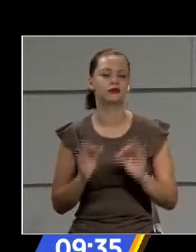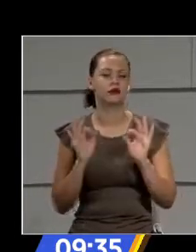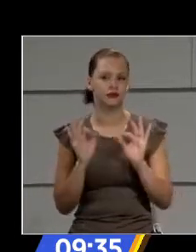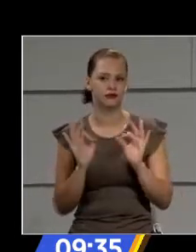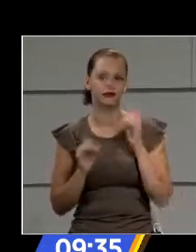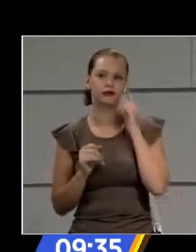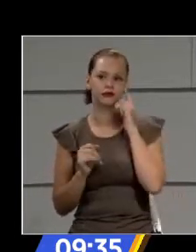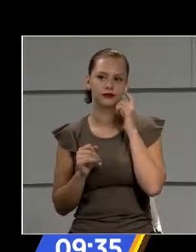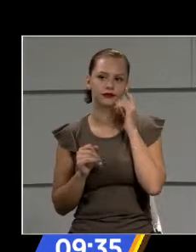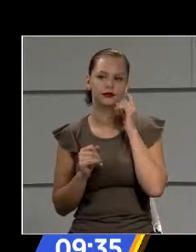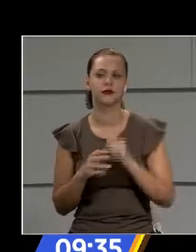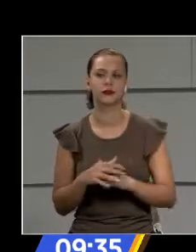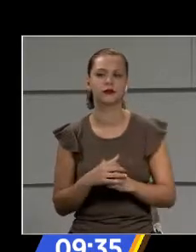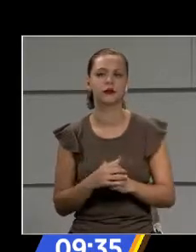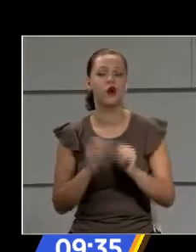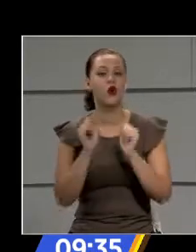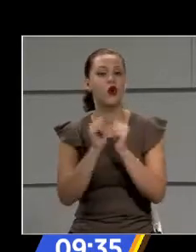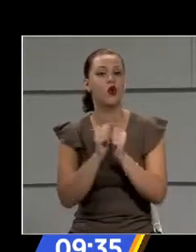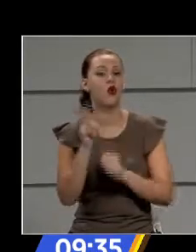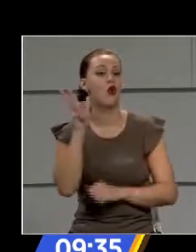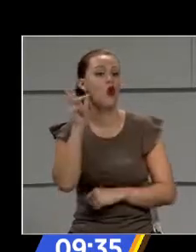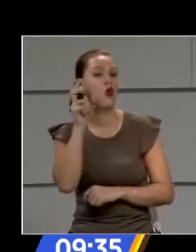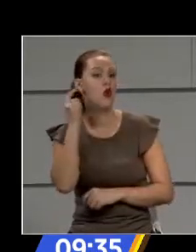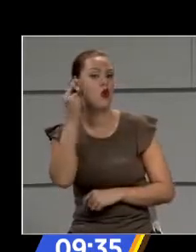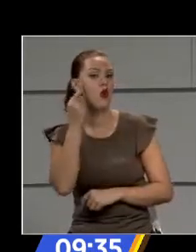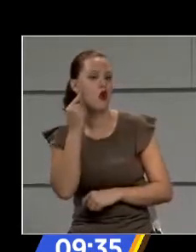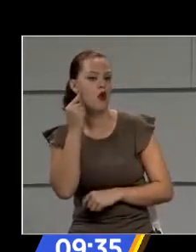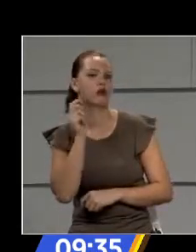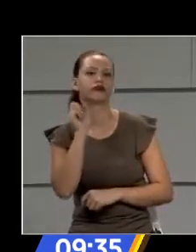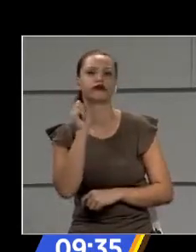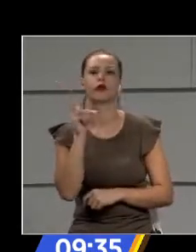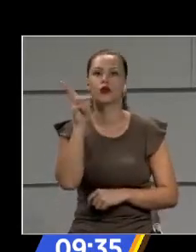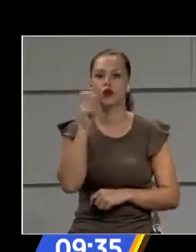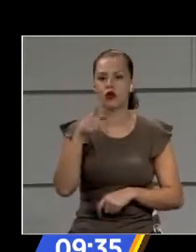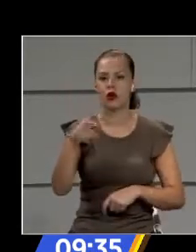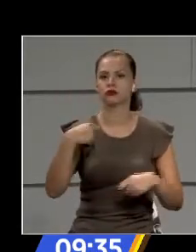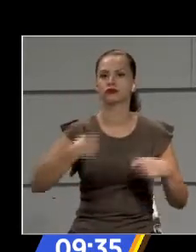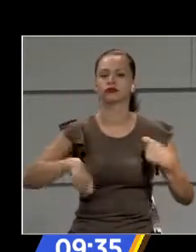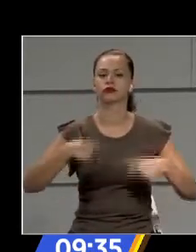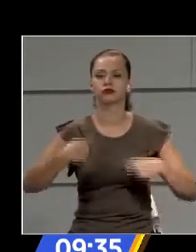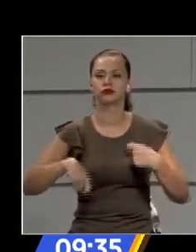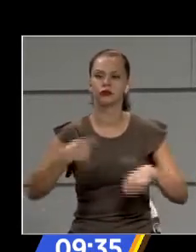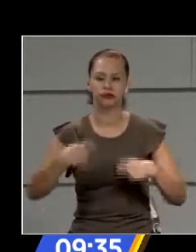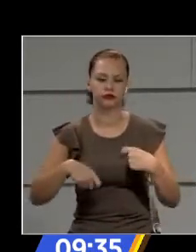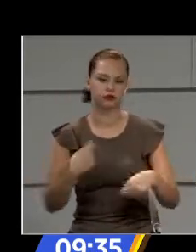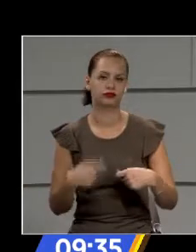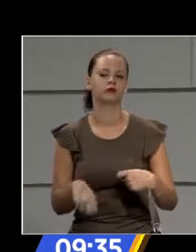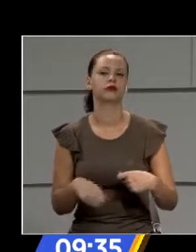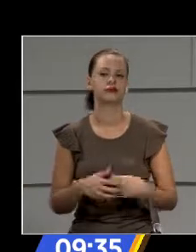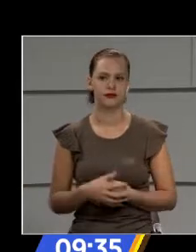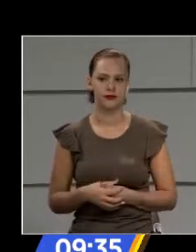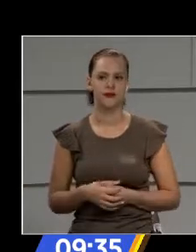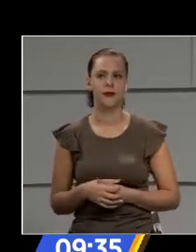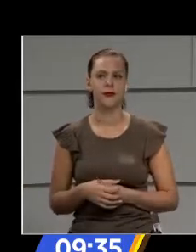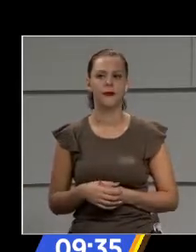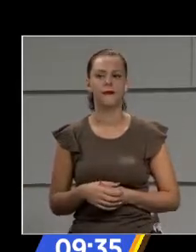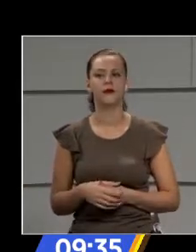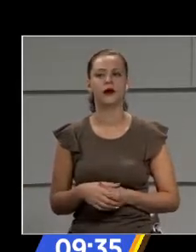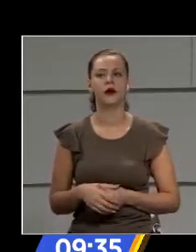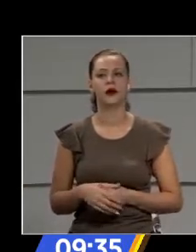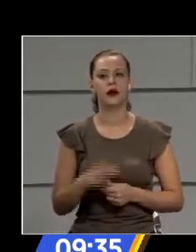bien, excelente. Con el sentido del oído, escuchamos. Podemos escuchar. Y sería el tambor. Ajá, muy